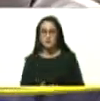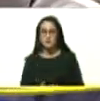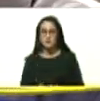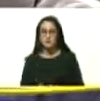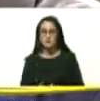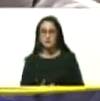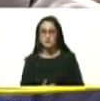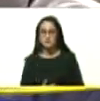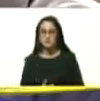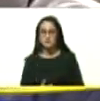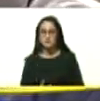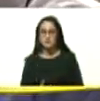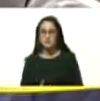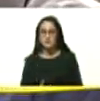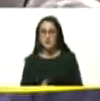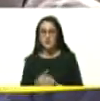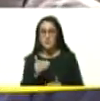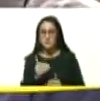Y poco a poco,